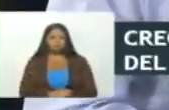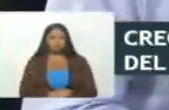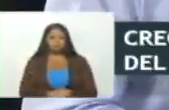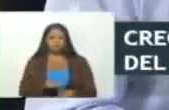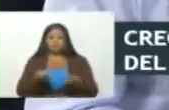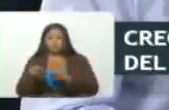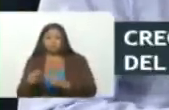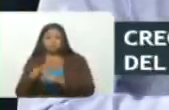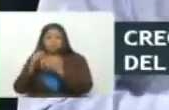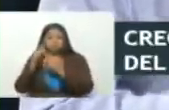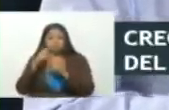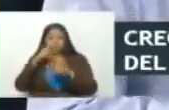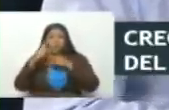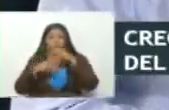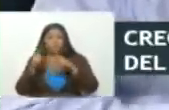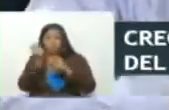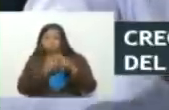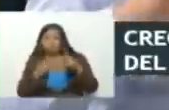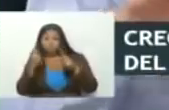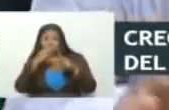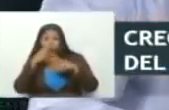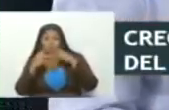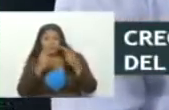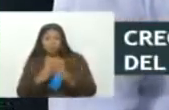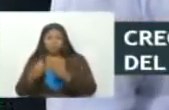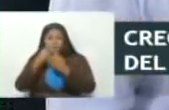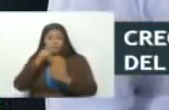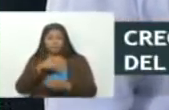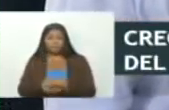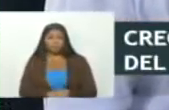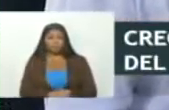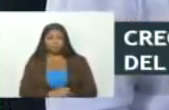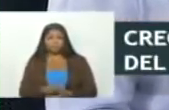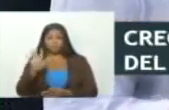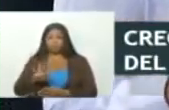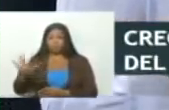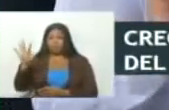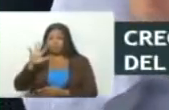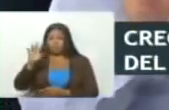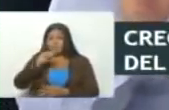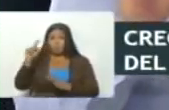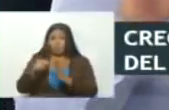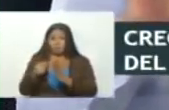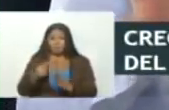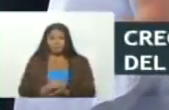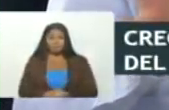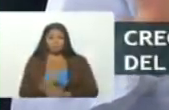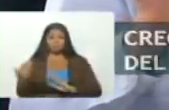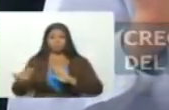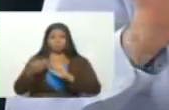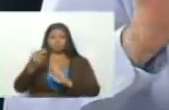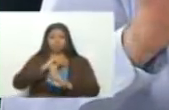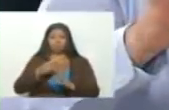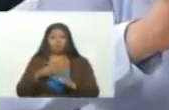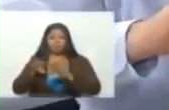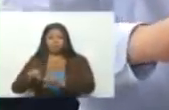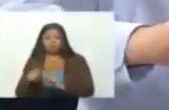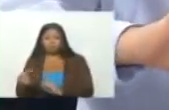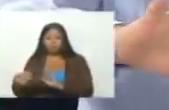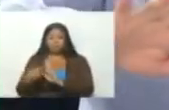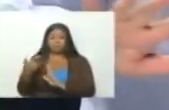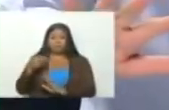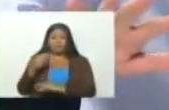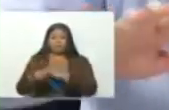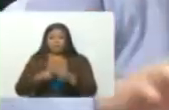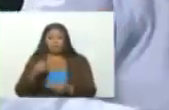político, geopolítico y económico, planetario en general. Una arremetida del imperialismo norteamericano,